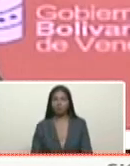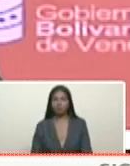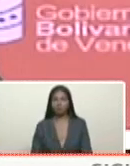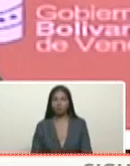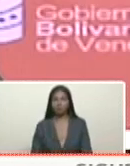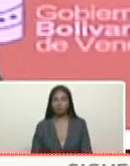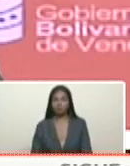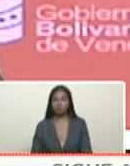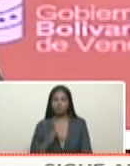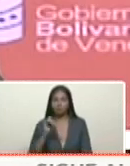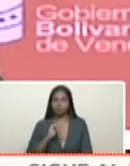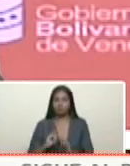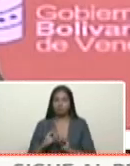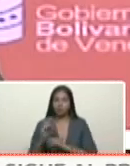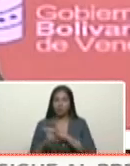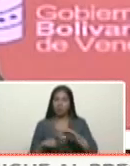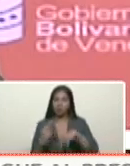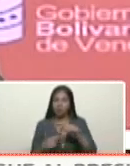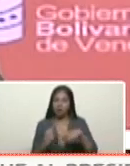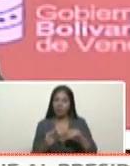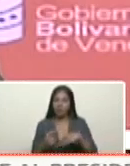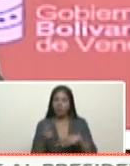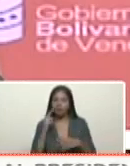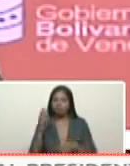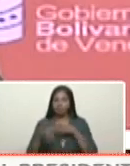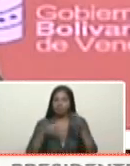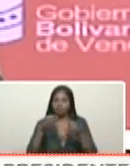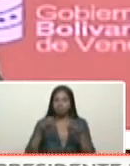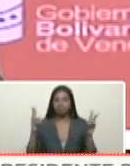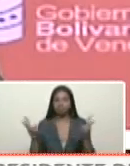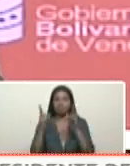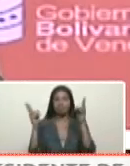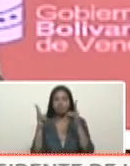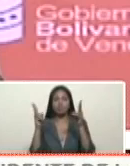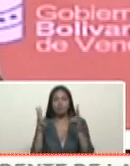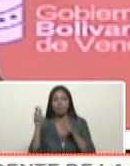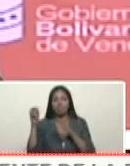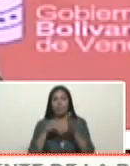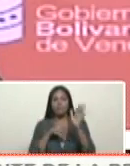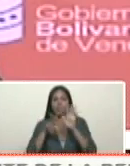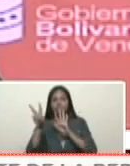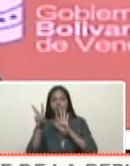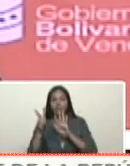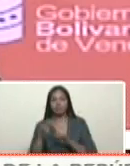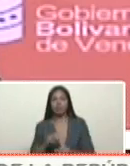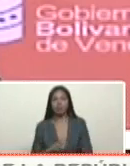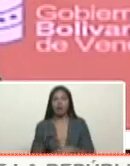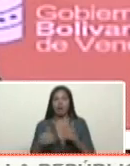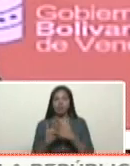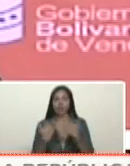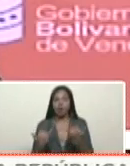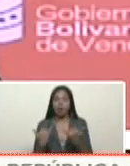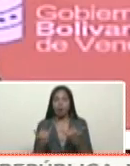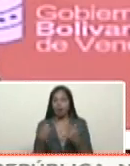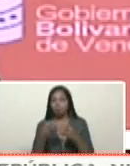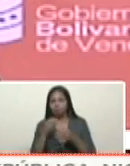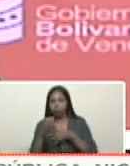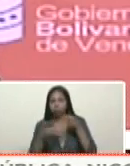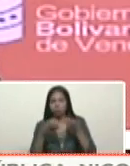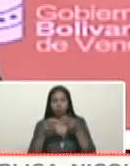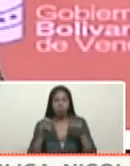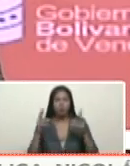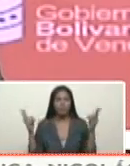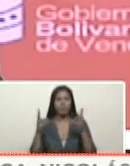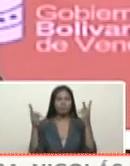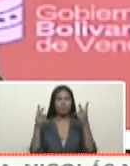la contraofensiva revolucionaria que explica las victorias del 2017, que explica los avances y victorias